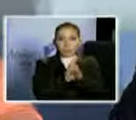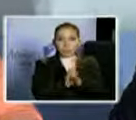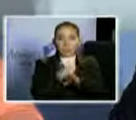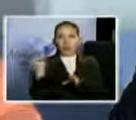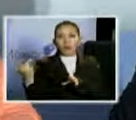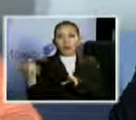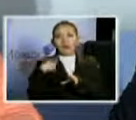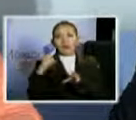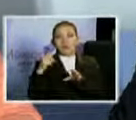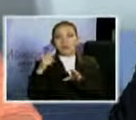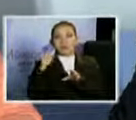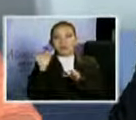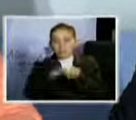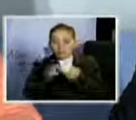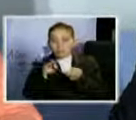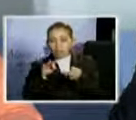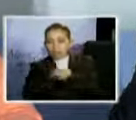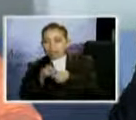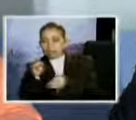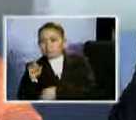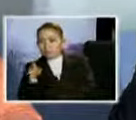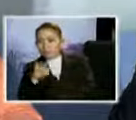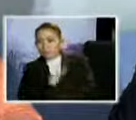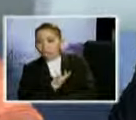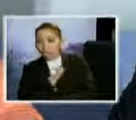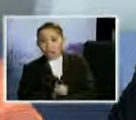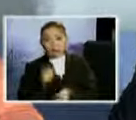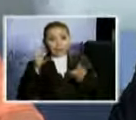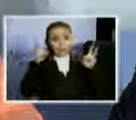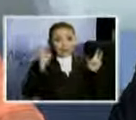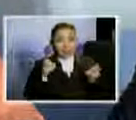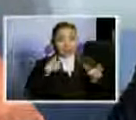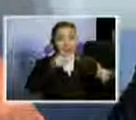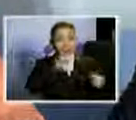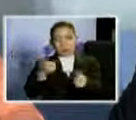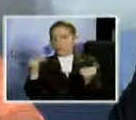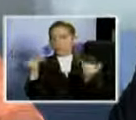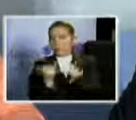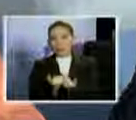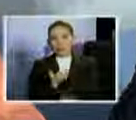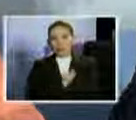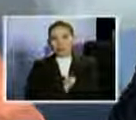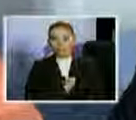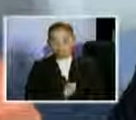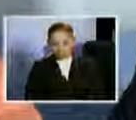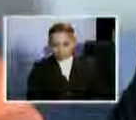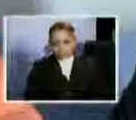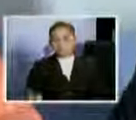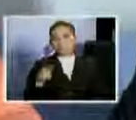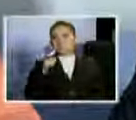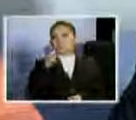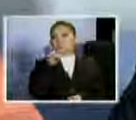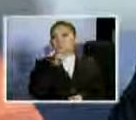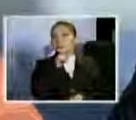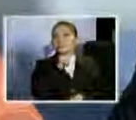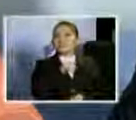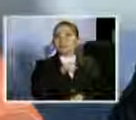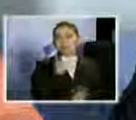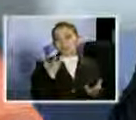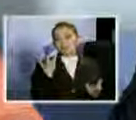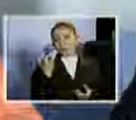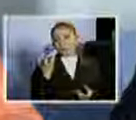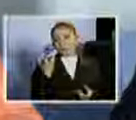llovido mojado. Y bueno, el tema de armas es otro más de este tipo de temas, ¿verdad?